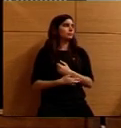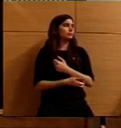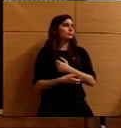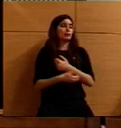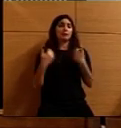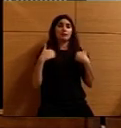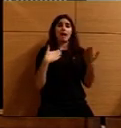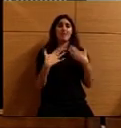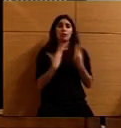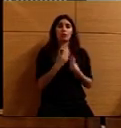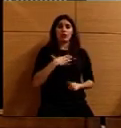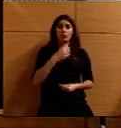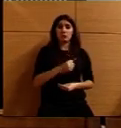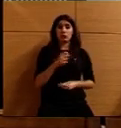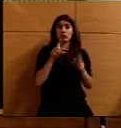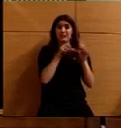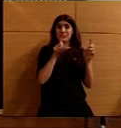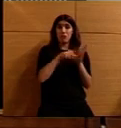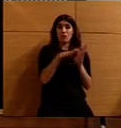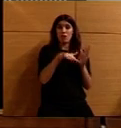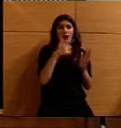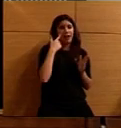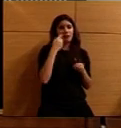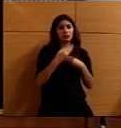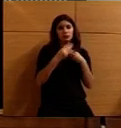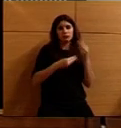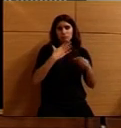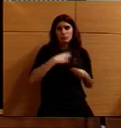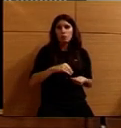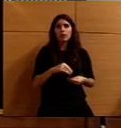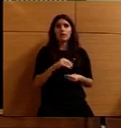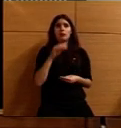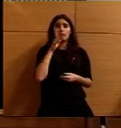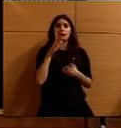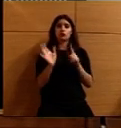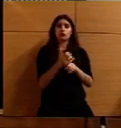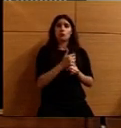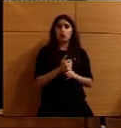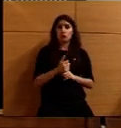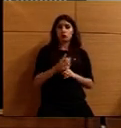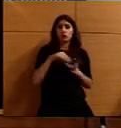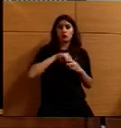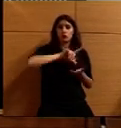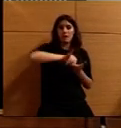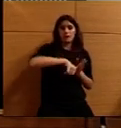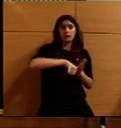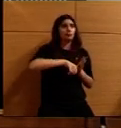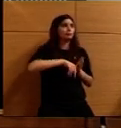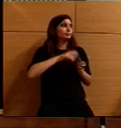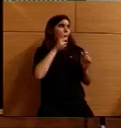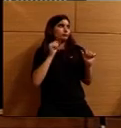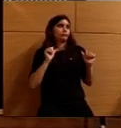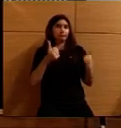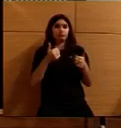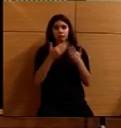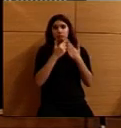con ayuntamientos y la empresa local a ver qué podemos hacer, soluciones intracomarcal y extracomarcal. Y vamos a empezar los